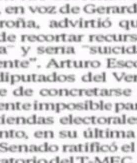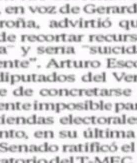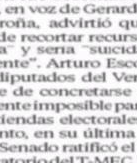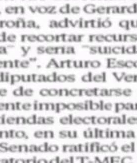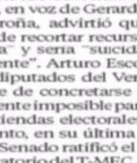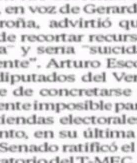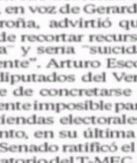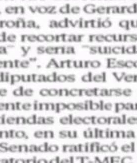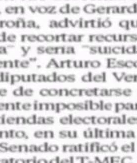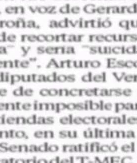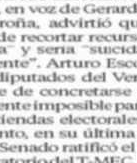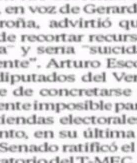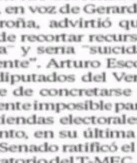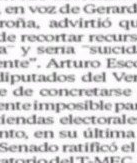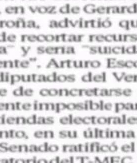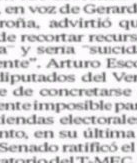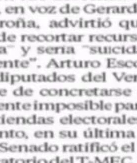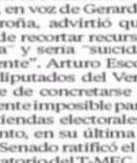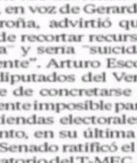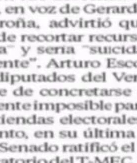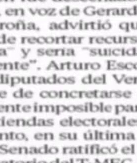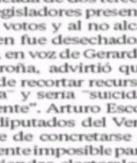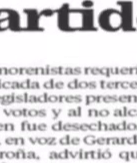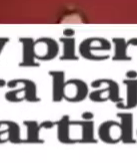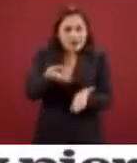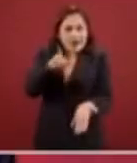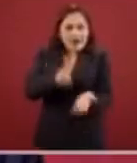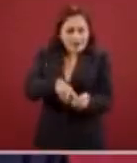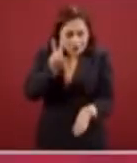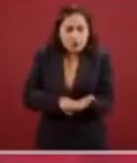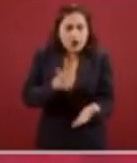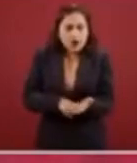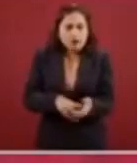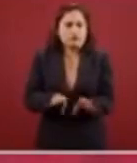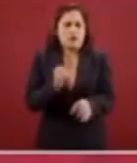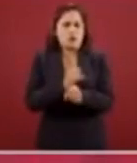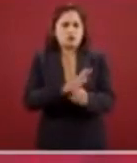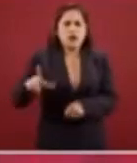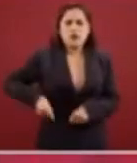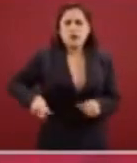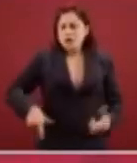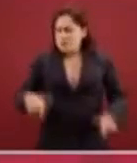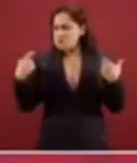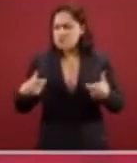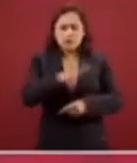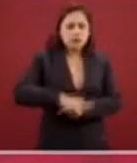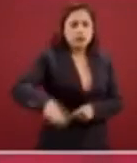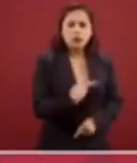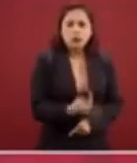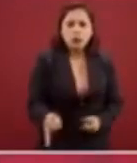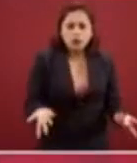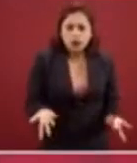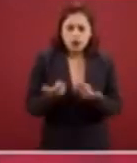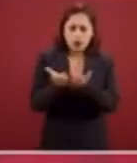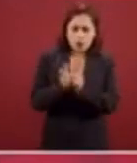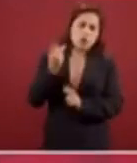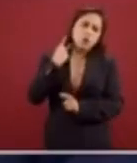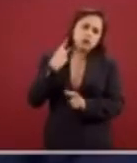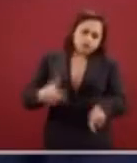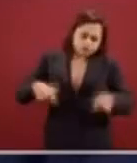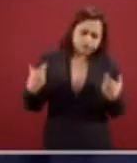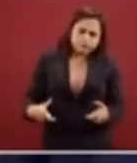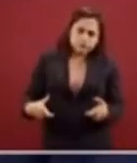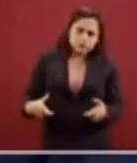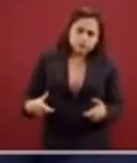principios no puede haber gobierno rico como norma no pueden haber partidos ricos con